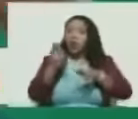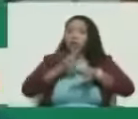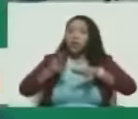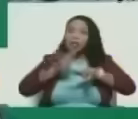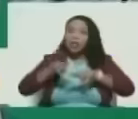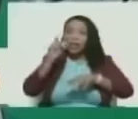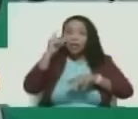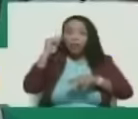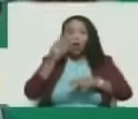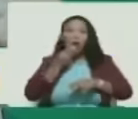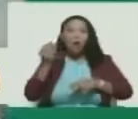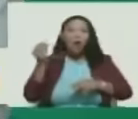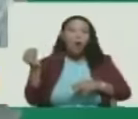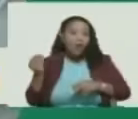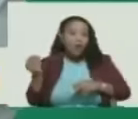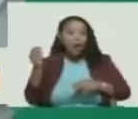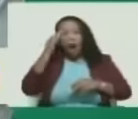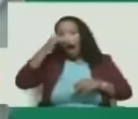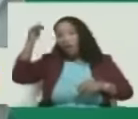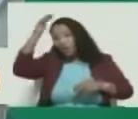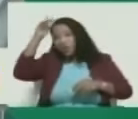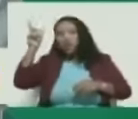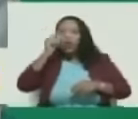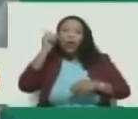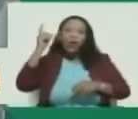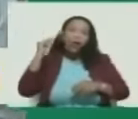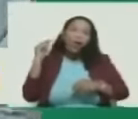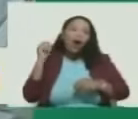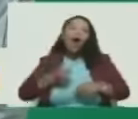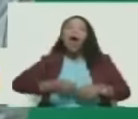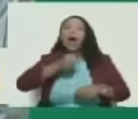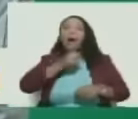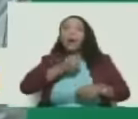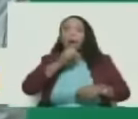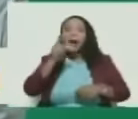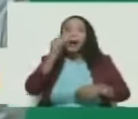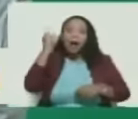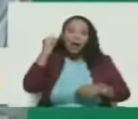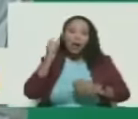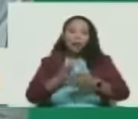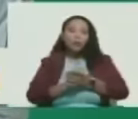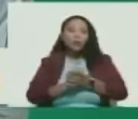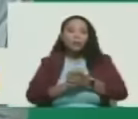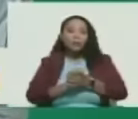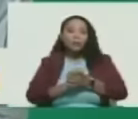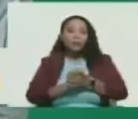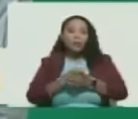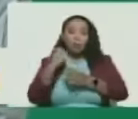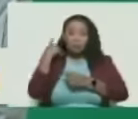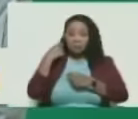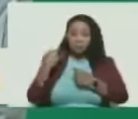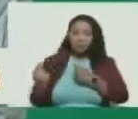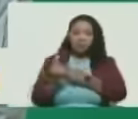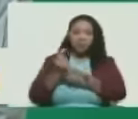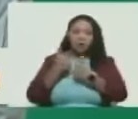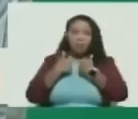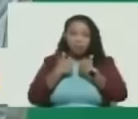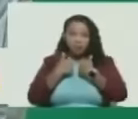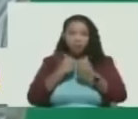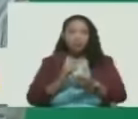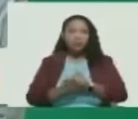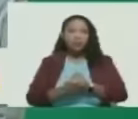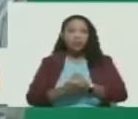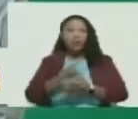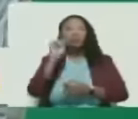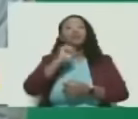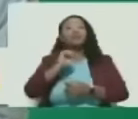la juventud, los adultos, las adultas, las abuelas, los abuelos, con la pregunta que tú me hacías, Juan. Sí, vi